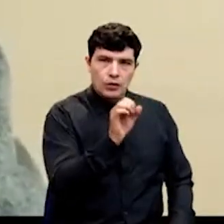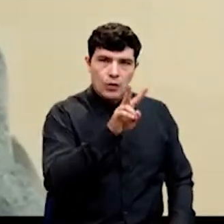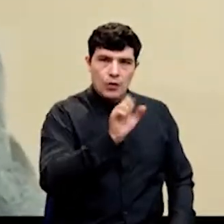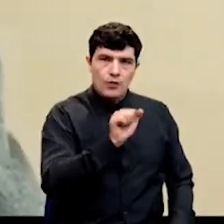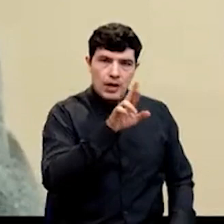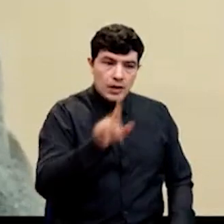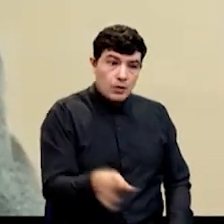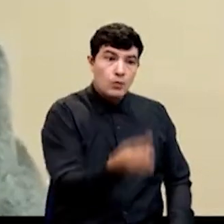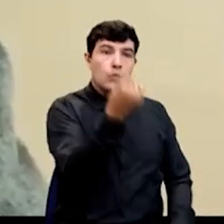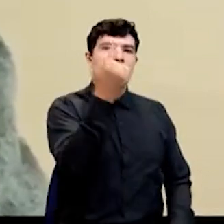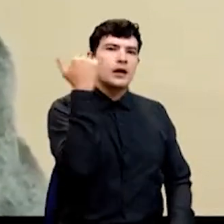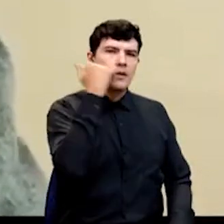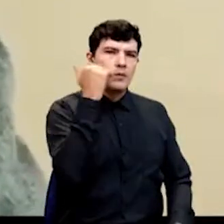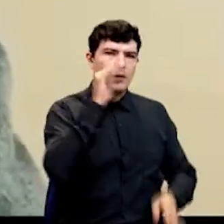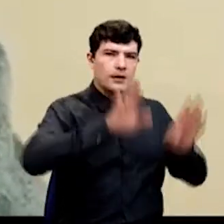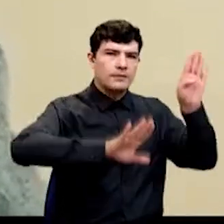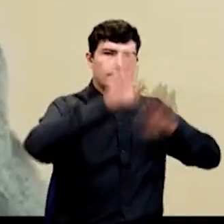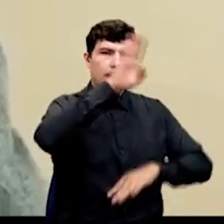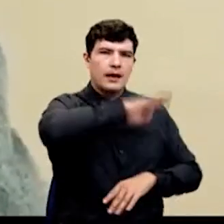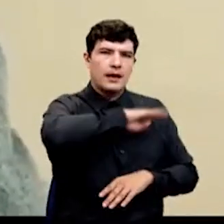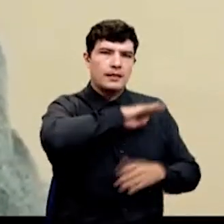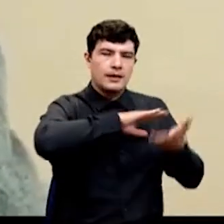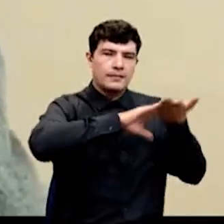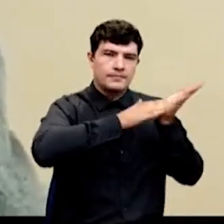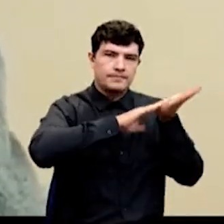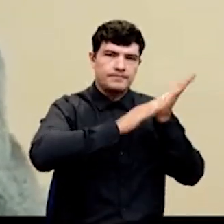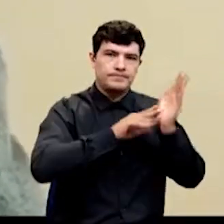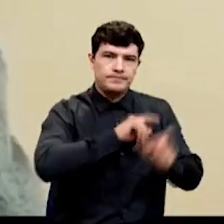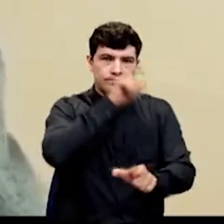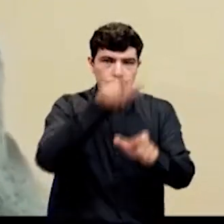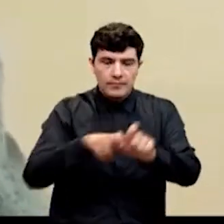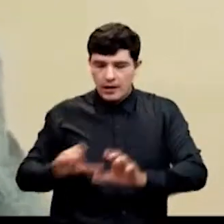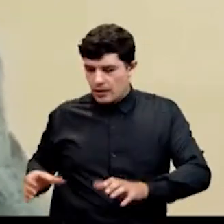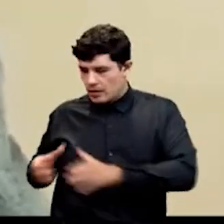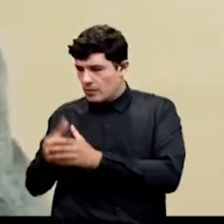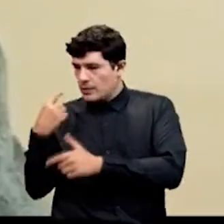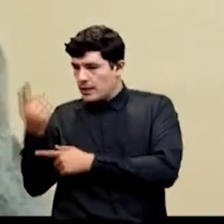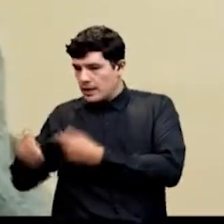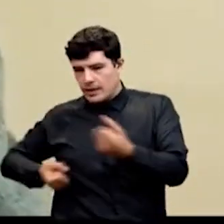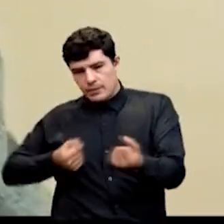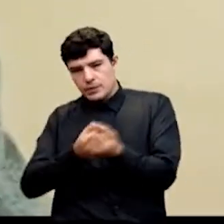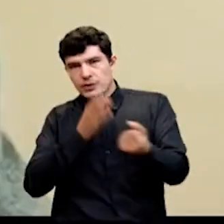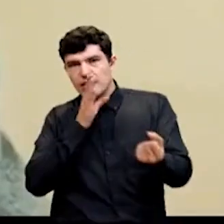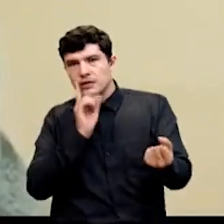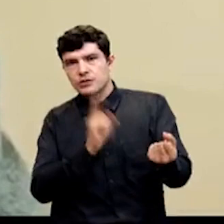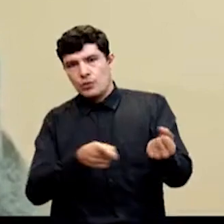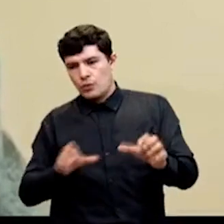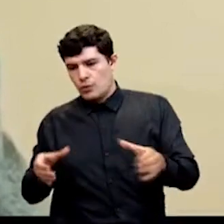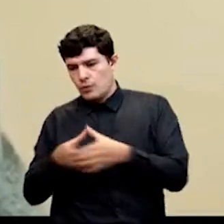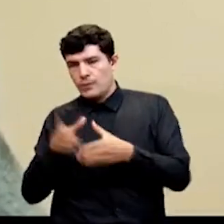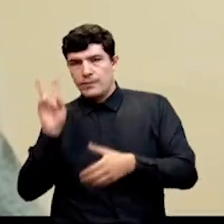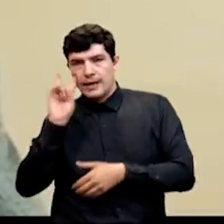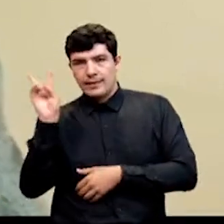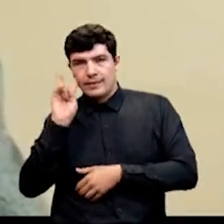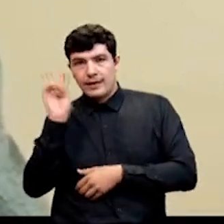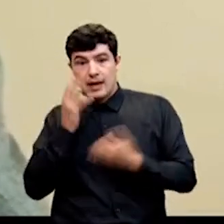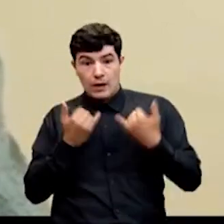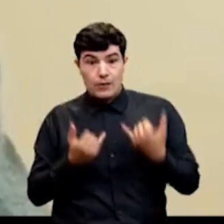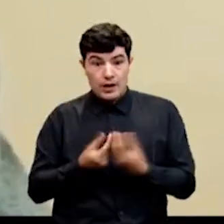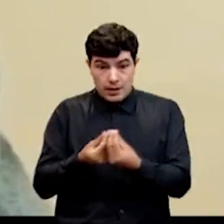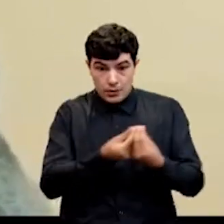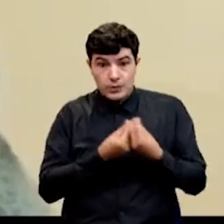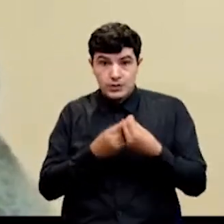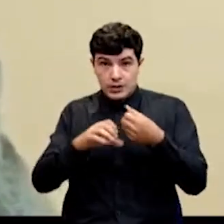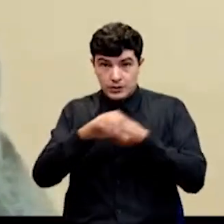única mujer aspirante a la alcaldía de Florida Blanca se inscribió con el aval del Partido Verde. Actualmente es concejal del